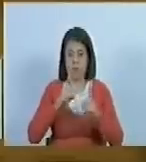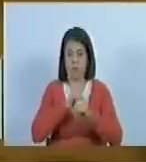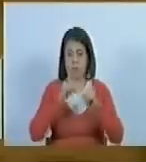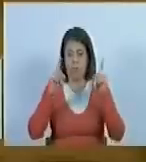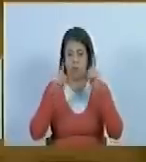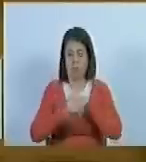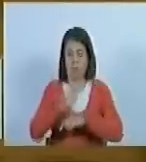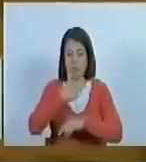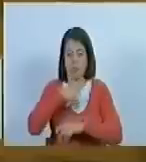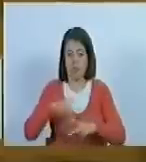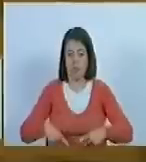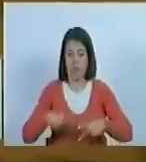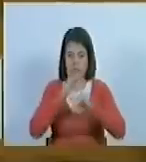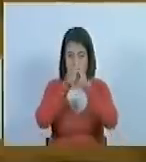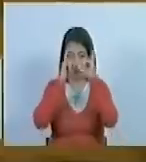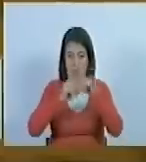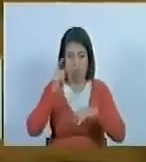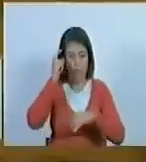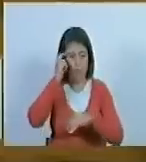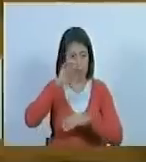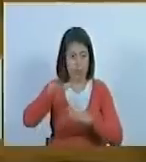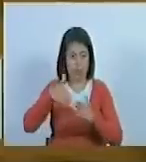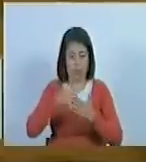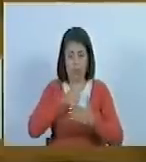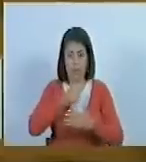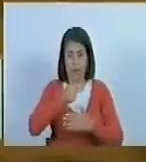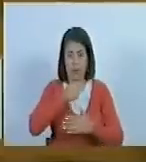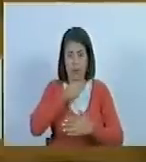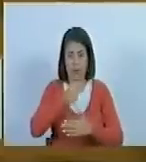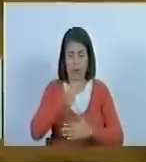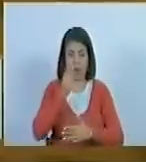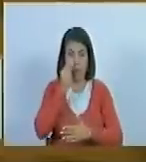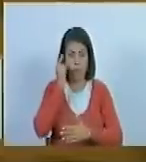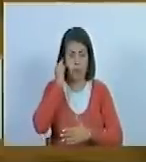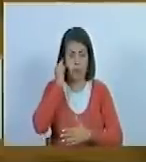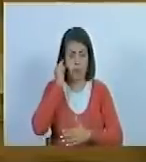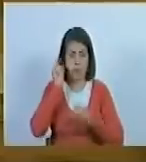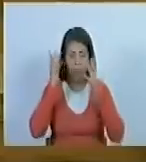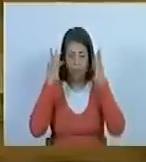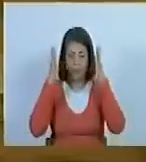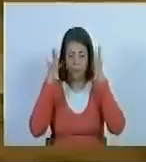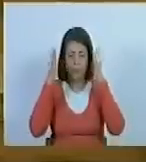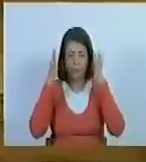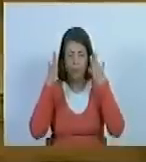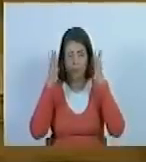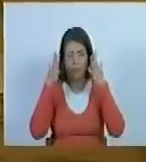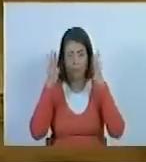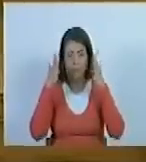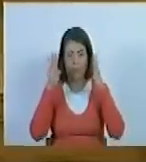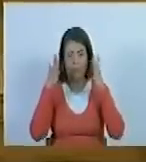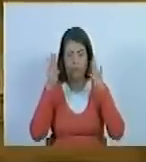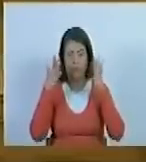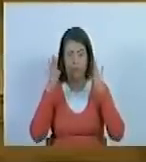cambiar nuestras vidas. Feliz día a nuestras periodistas y nuestros periodistas.